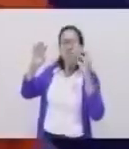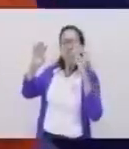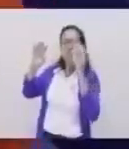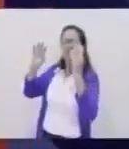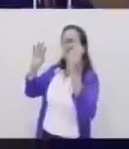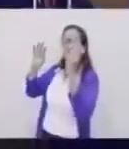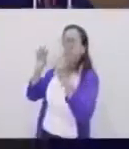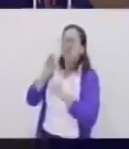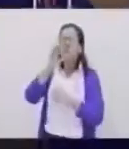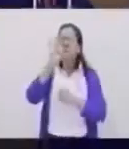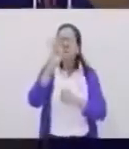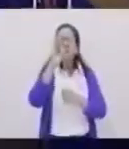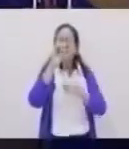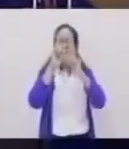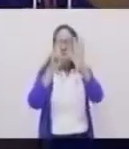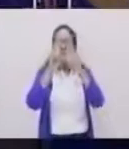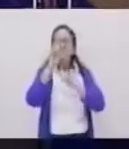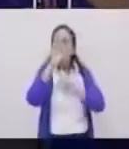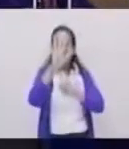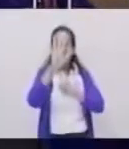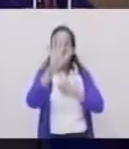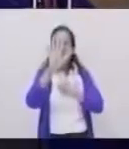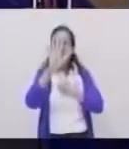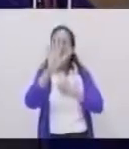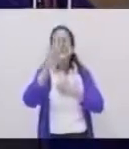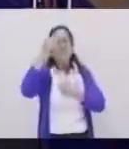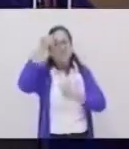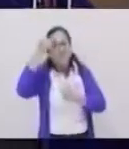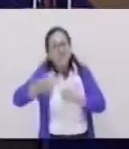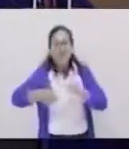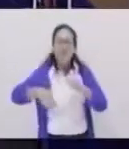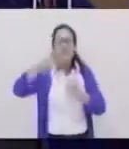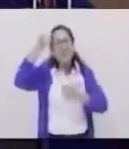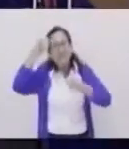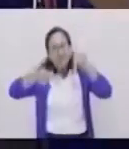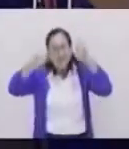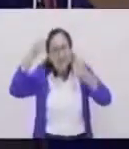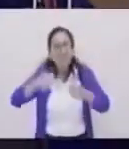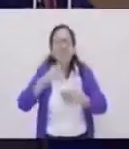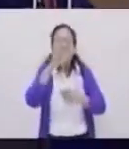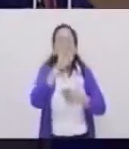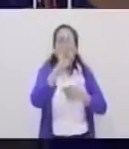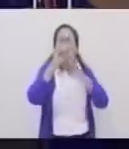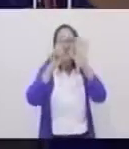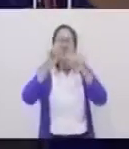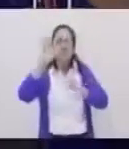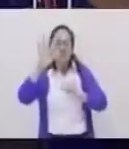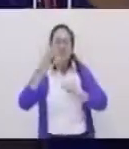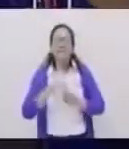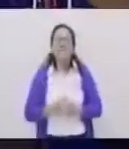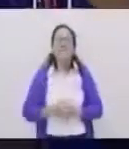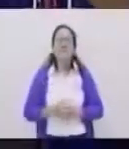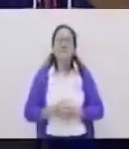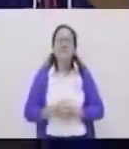365 días, o sea, forma un año, ¿sí? Tenemos aquí.